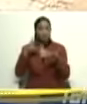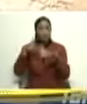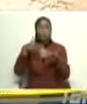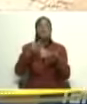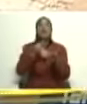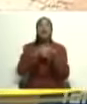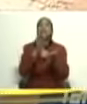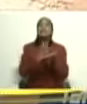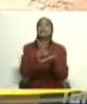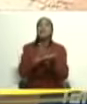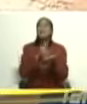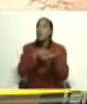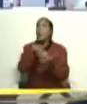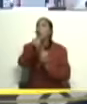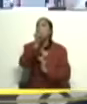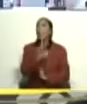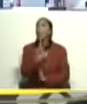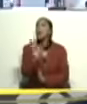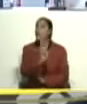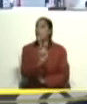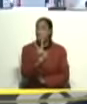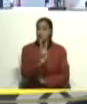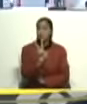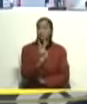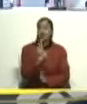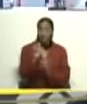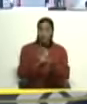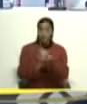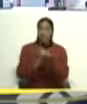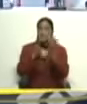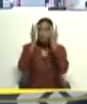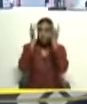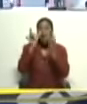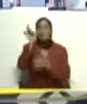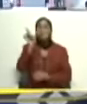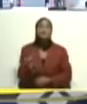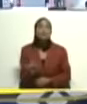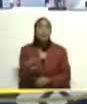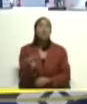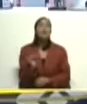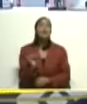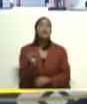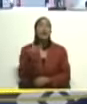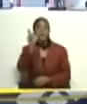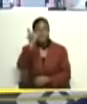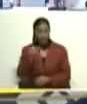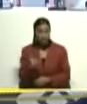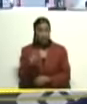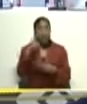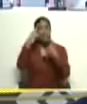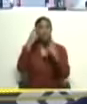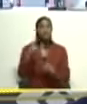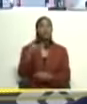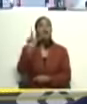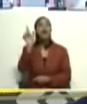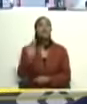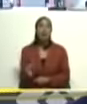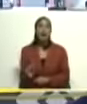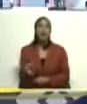Venezuela. Es un libro de un italiano, Enzo Traverso.